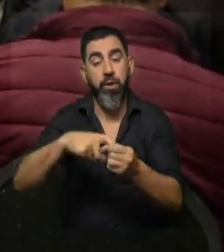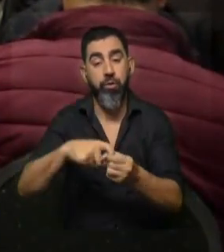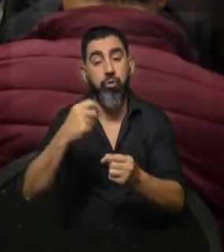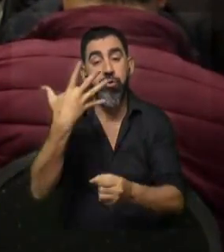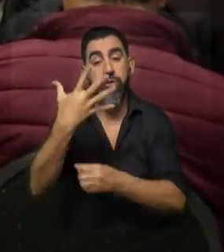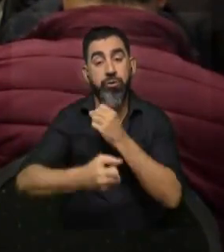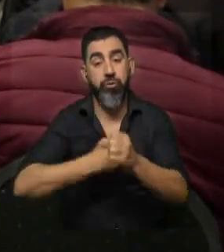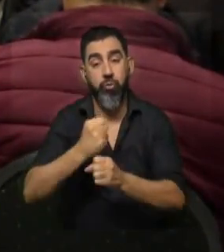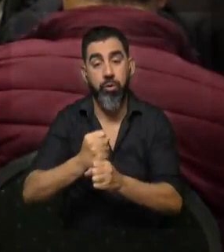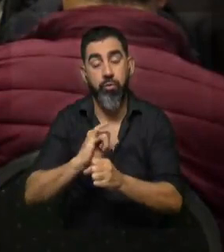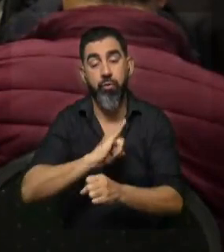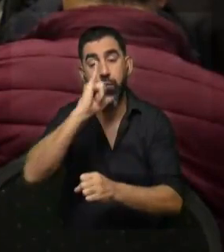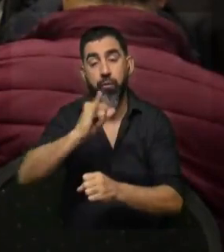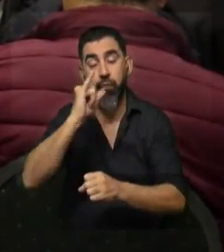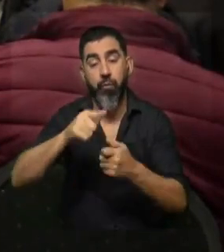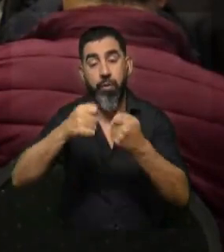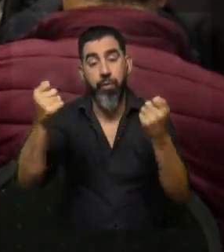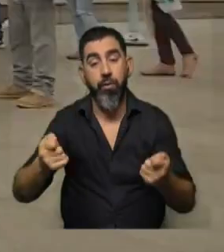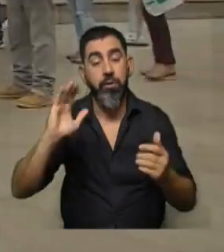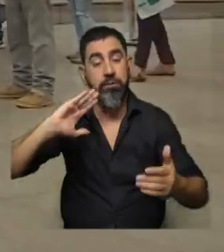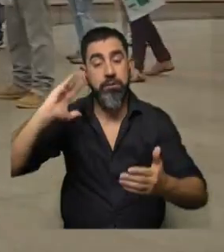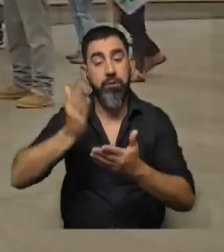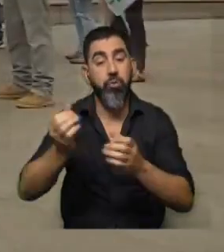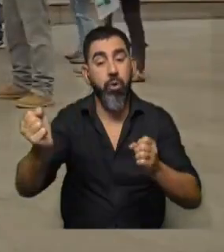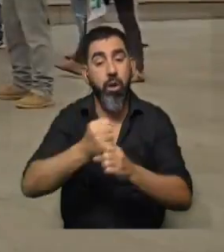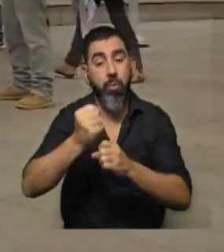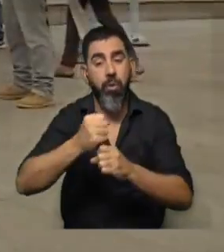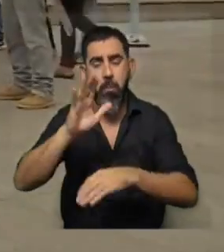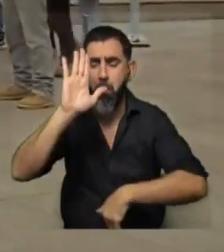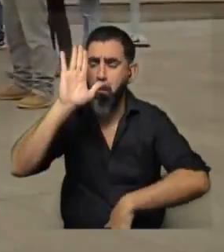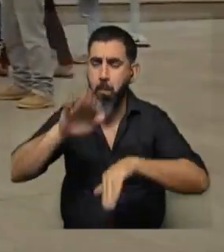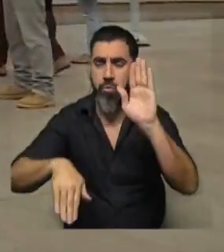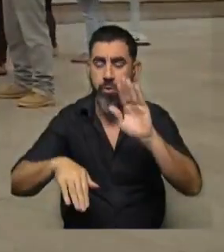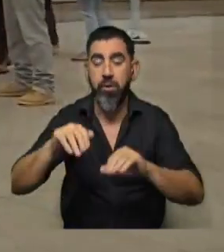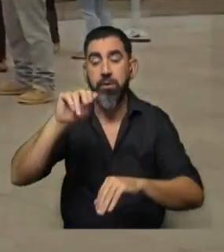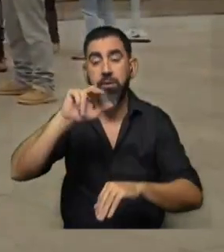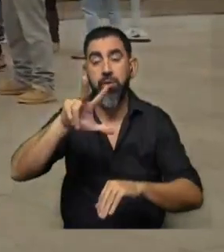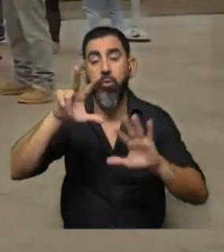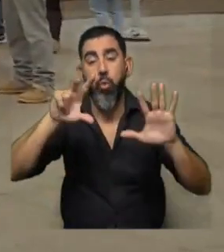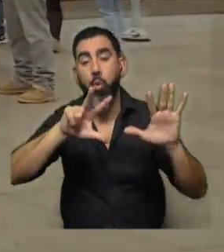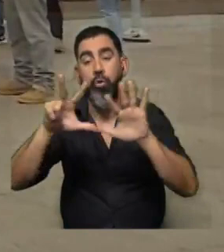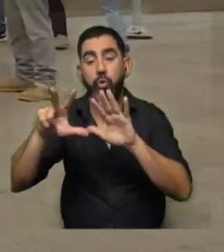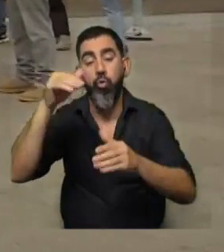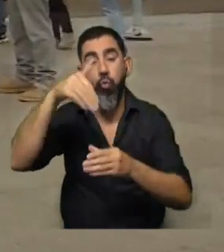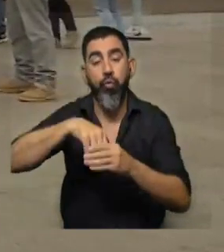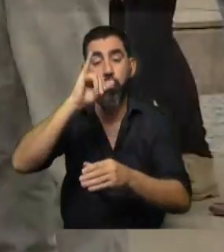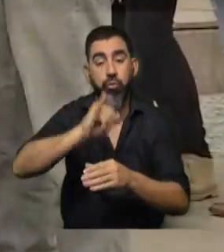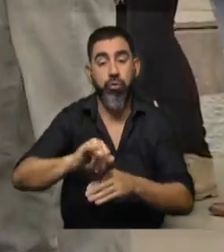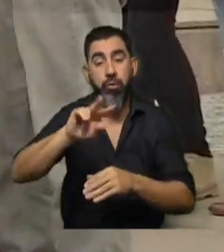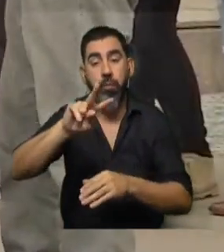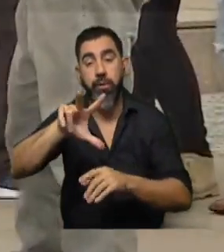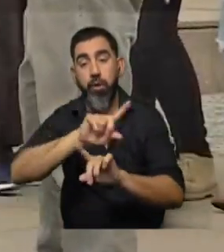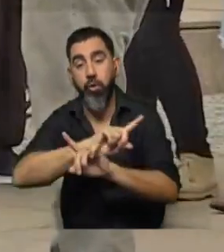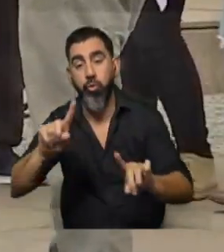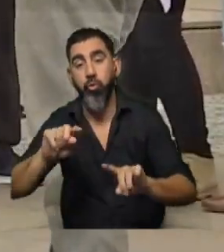por cinco años informó el observador la sanción fue aprobada por amplia mayoría con 388 votos a favor 23